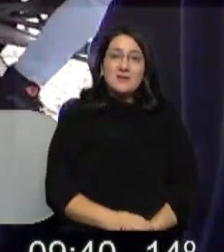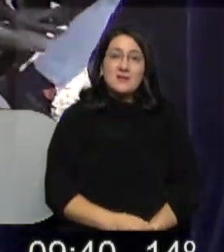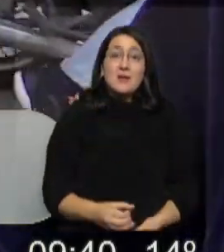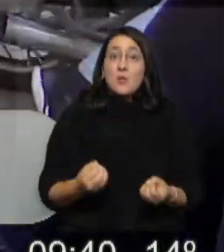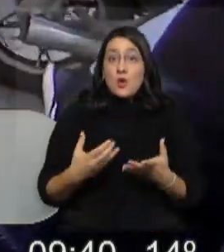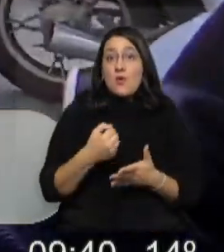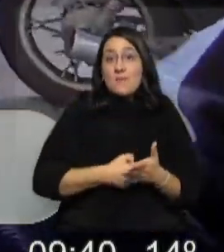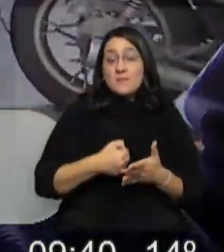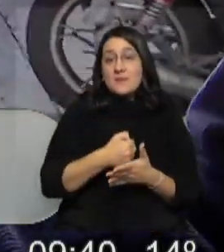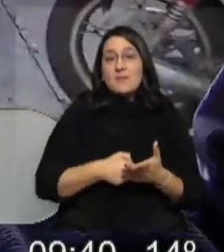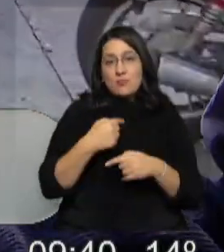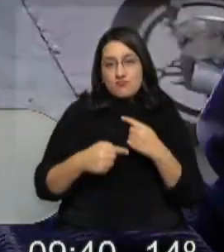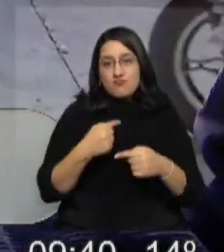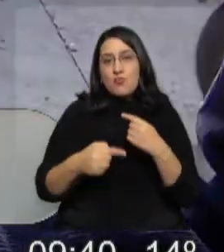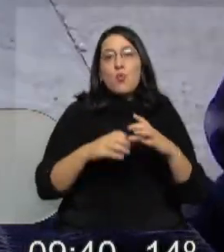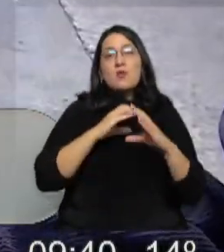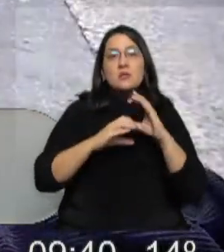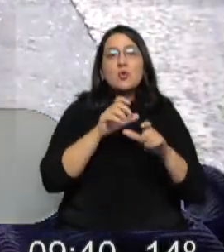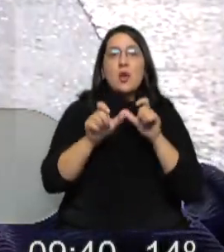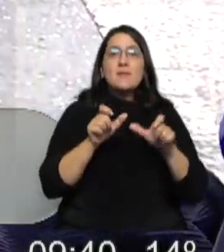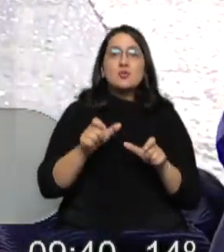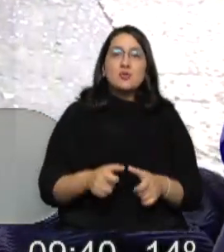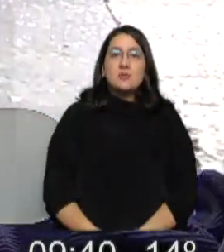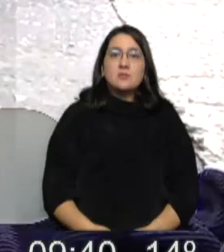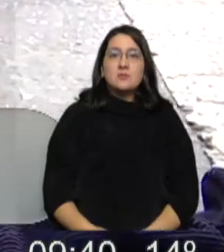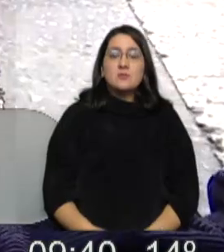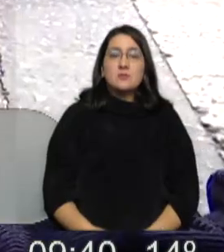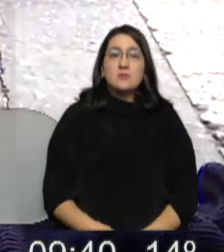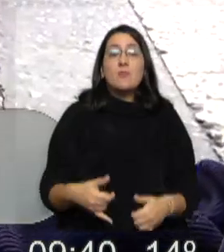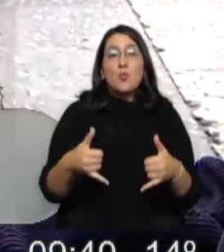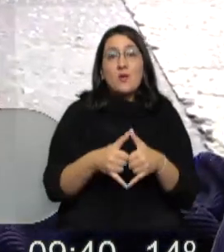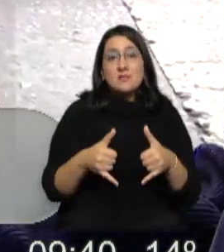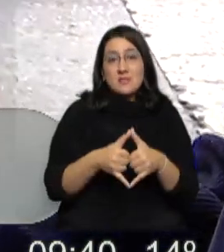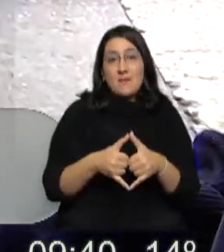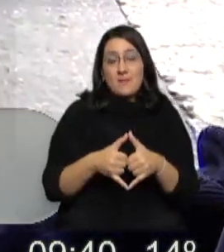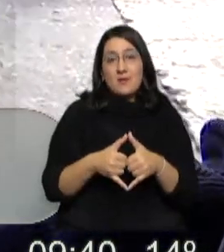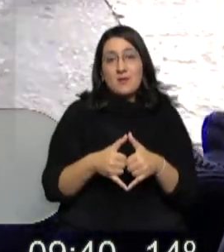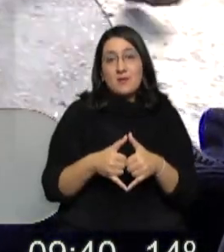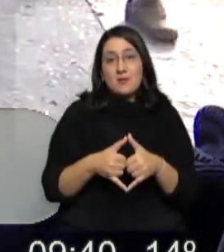bueno, y tratamos de tener continuamente comunicación con la gente. Y bueno, y a través de la línea de WhatsApp